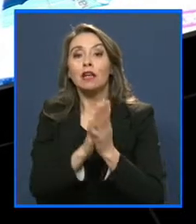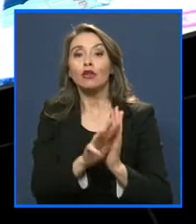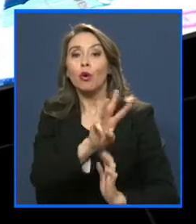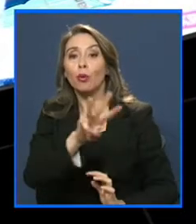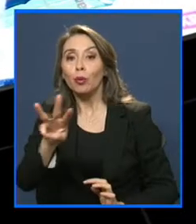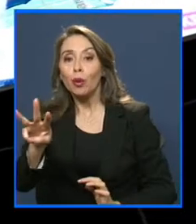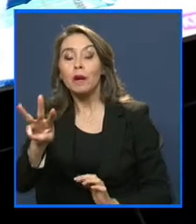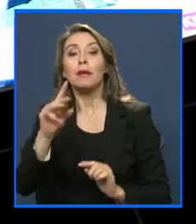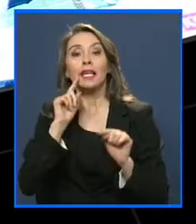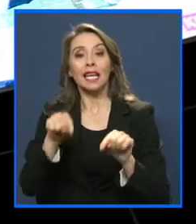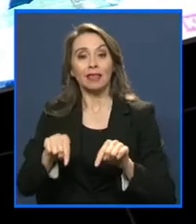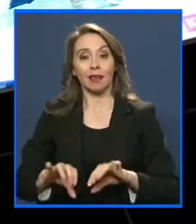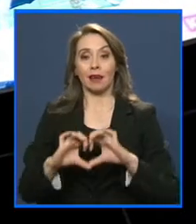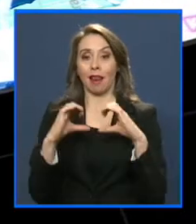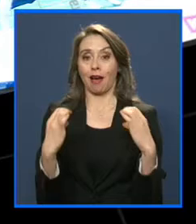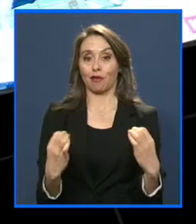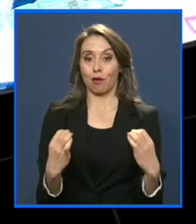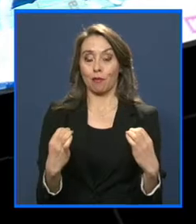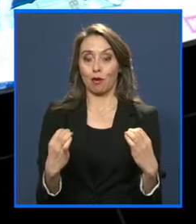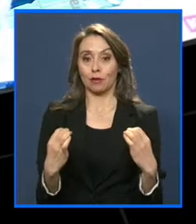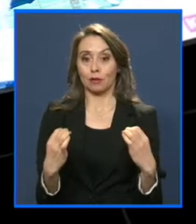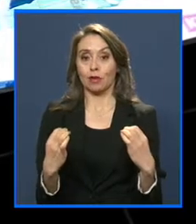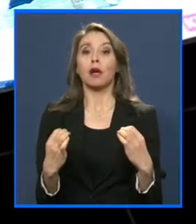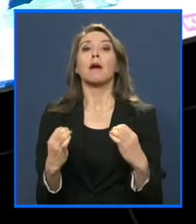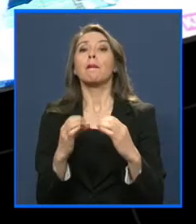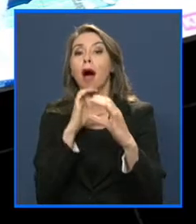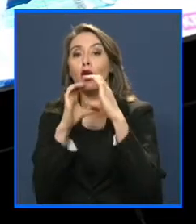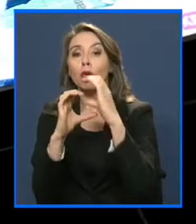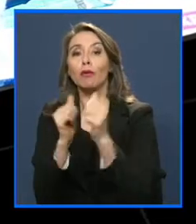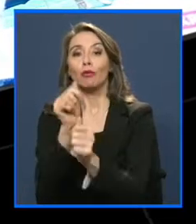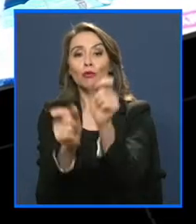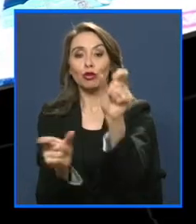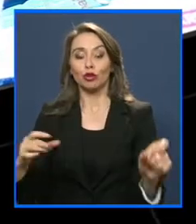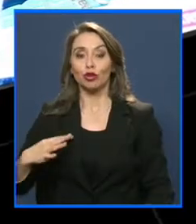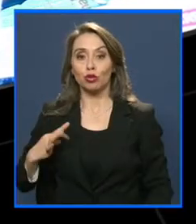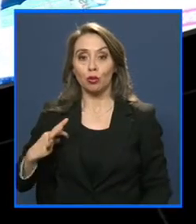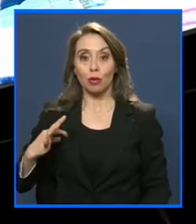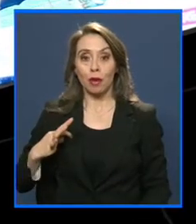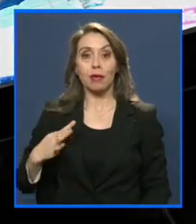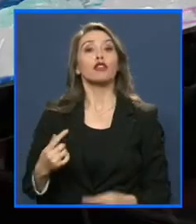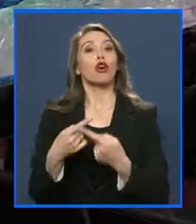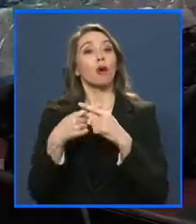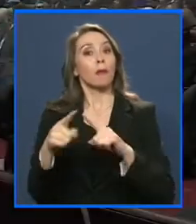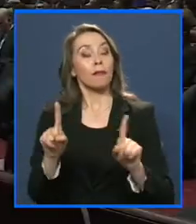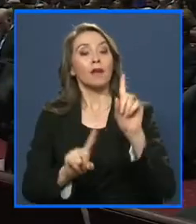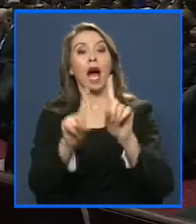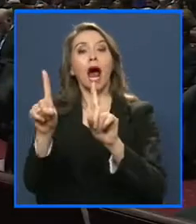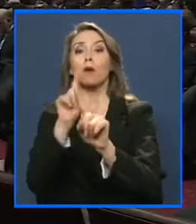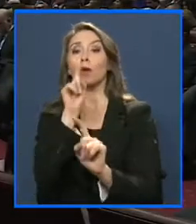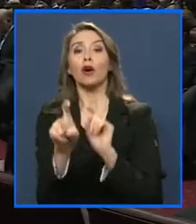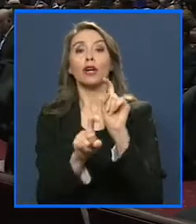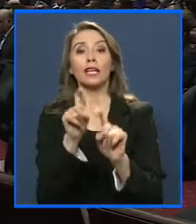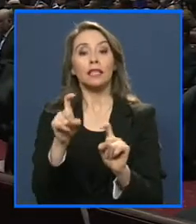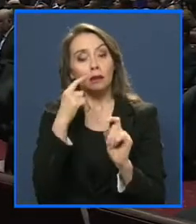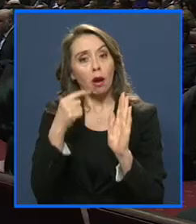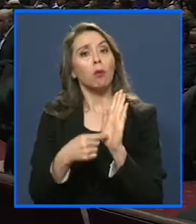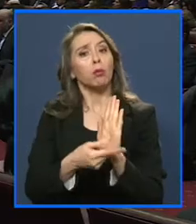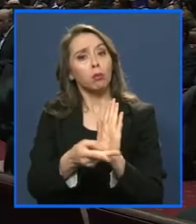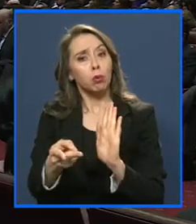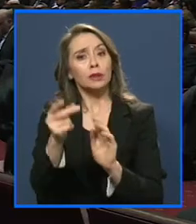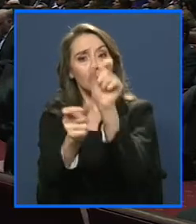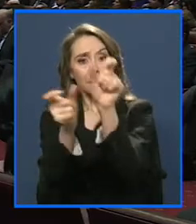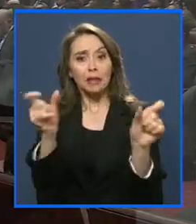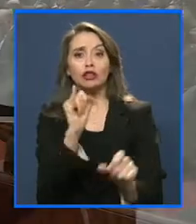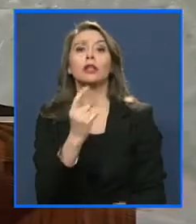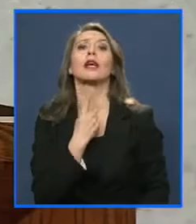posee la corporación para comunicarse con los ciudadanos ello a diferencia de lo que algunos critican demuestra el interés del público